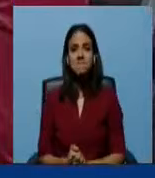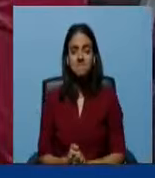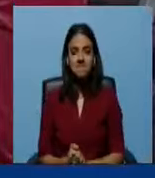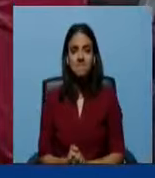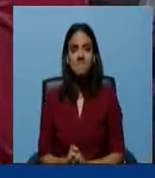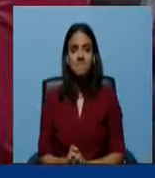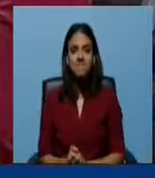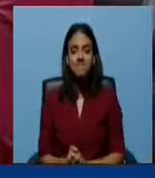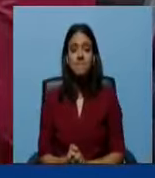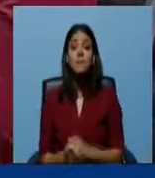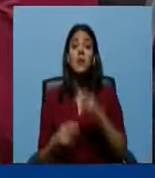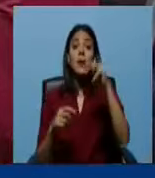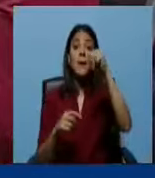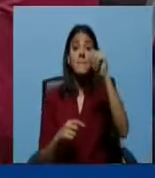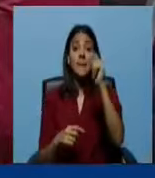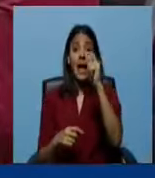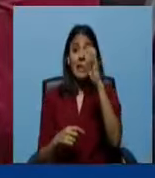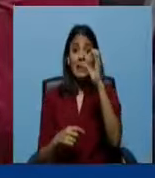Mateo